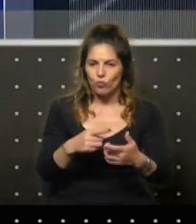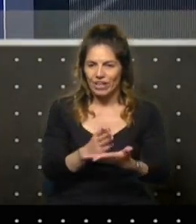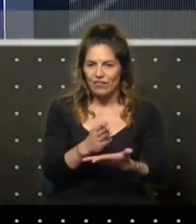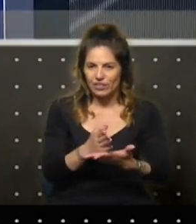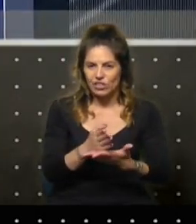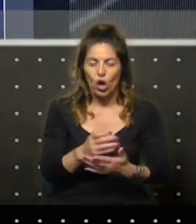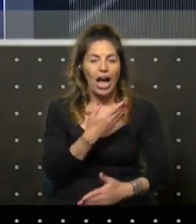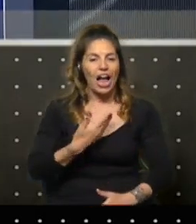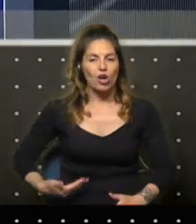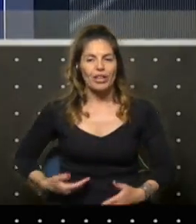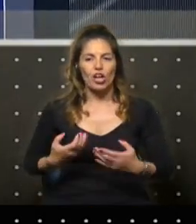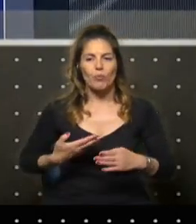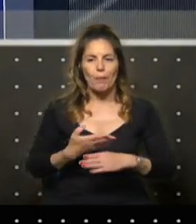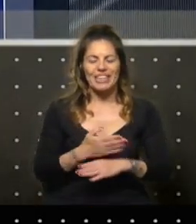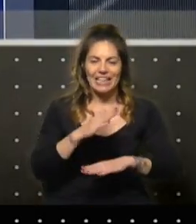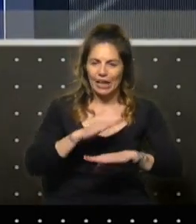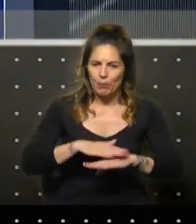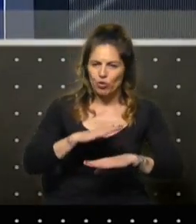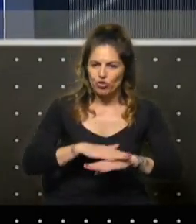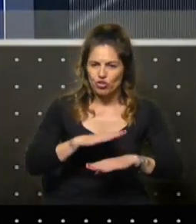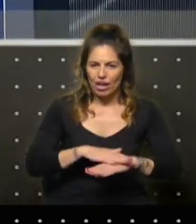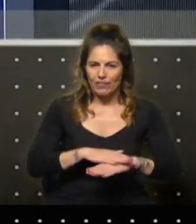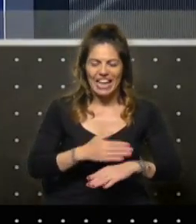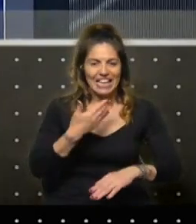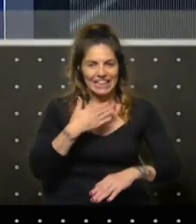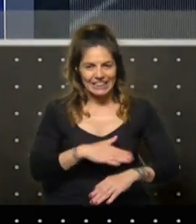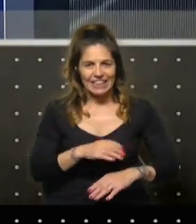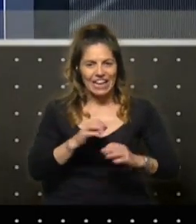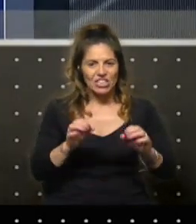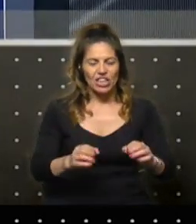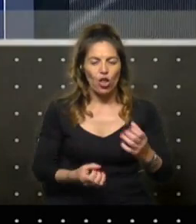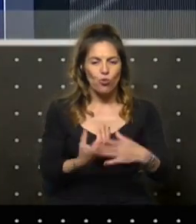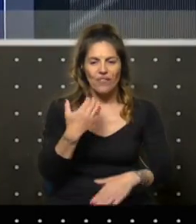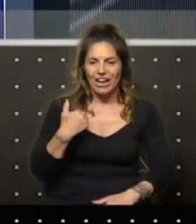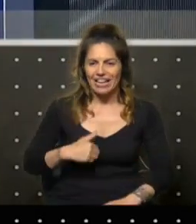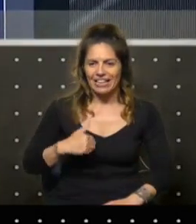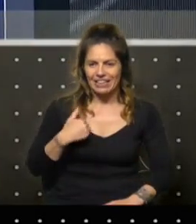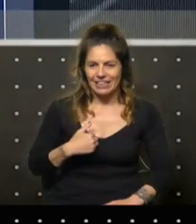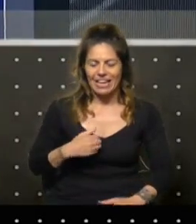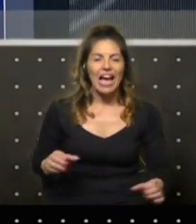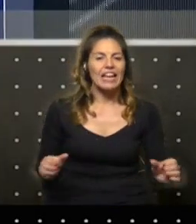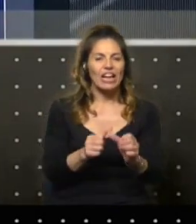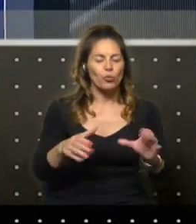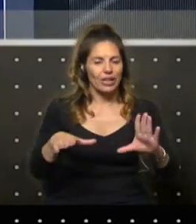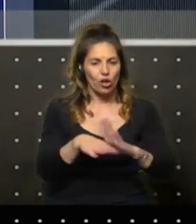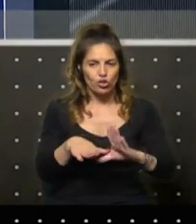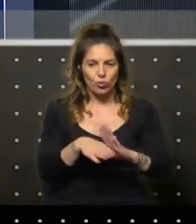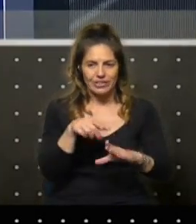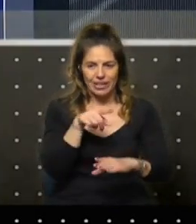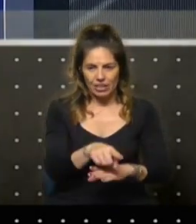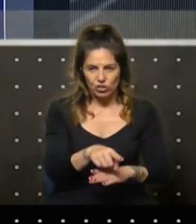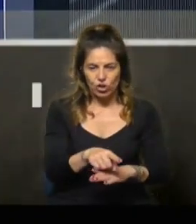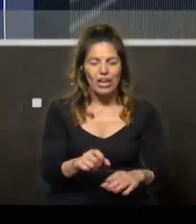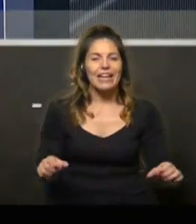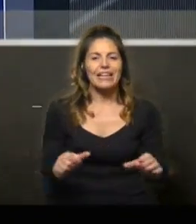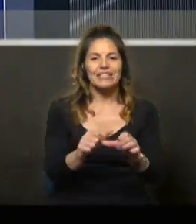gobierno queremos pedirle que sea responsable que entiendan que ha llegado una nueva Argentina y que actúen en consecuencia que